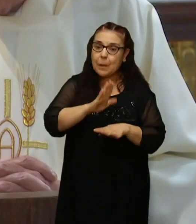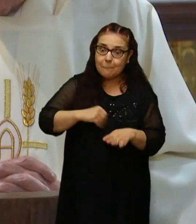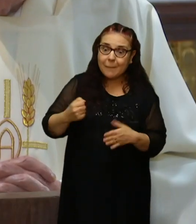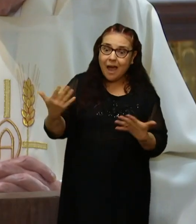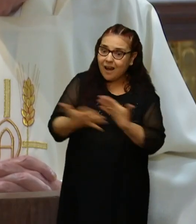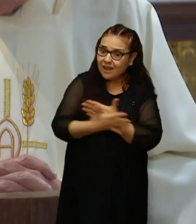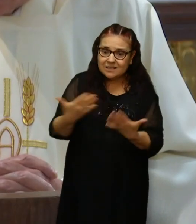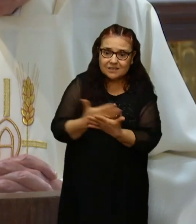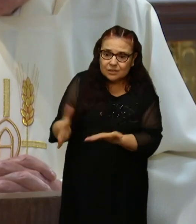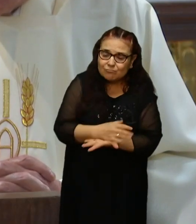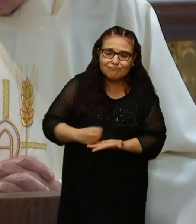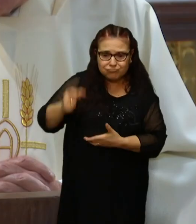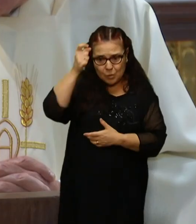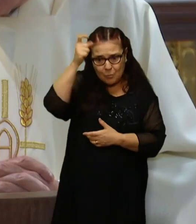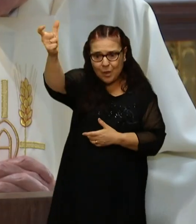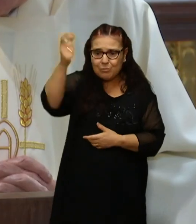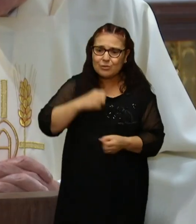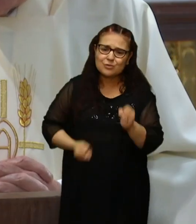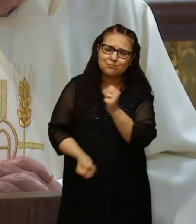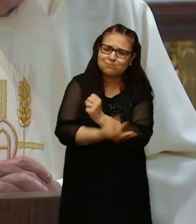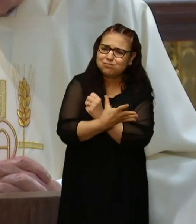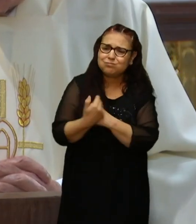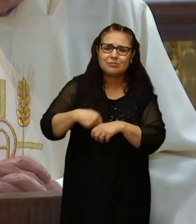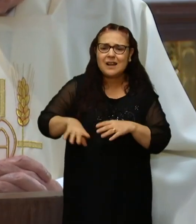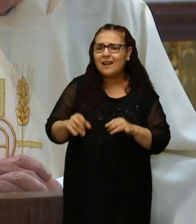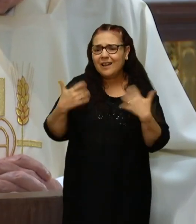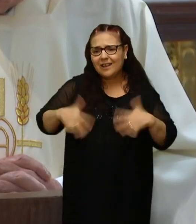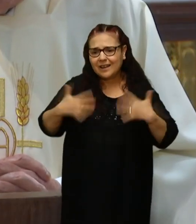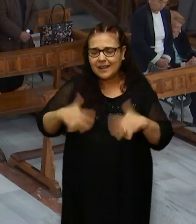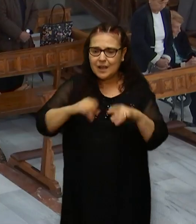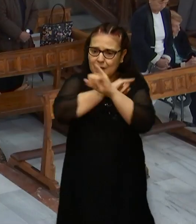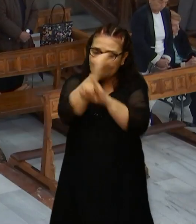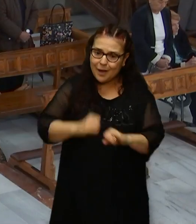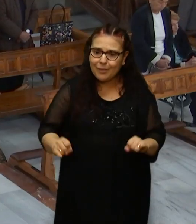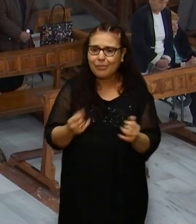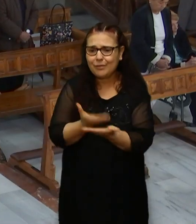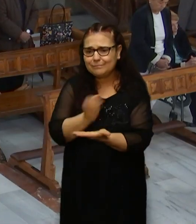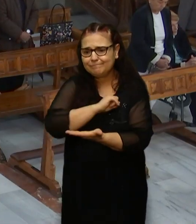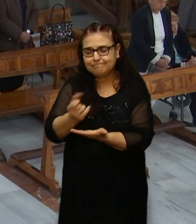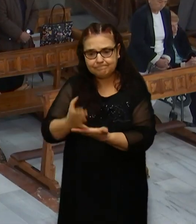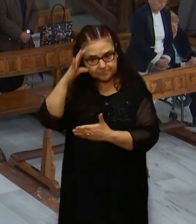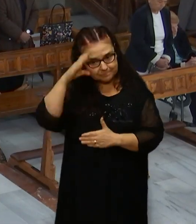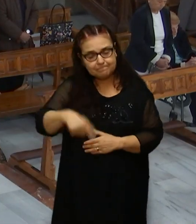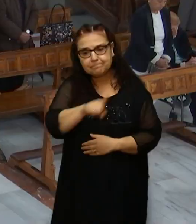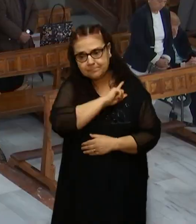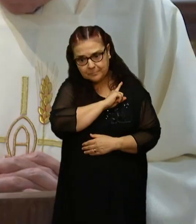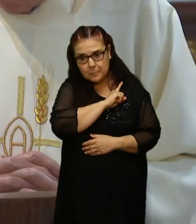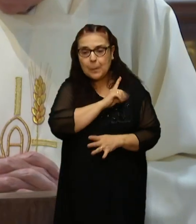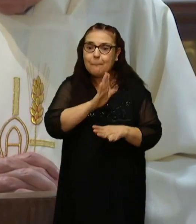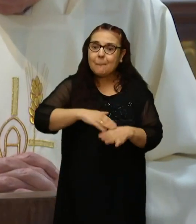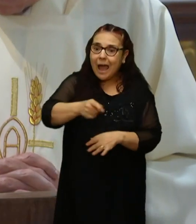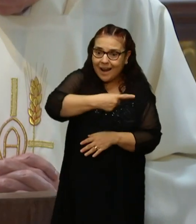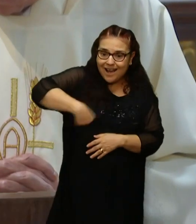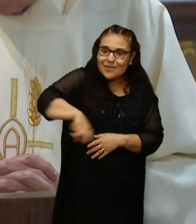todos los pueblos pueda renacer la alegría y la paz, roguemos al Señor. Te rogamos, óyenos. Para que